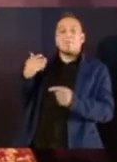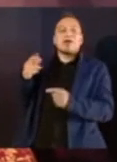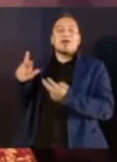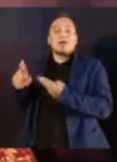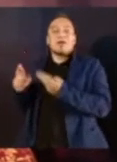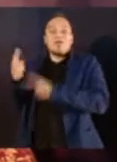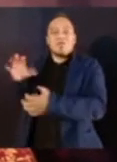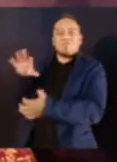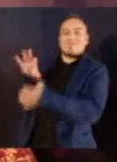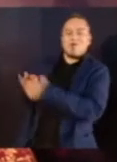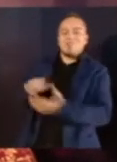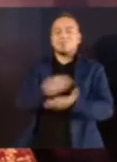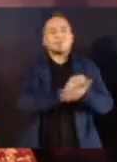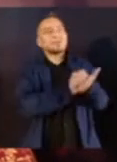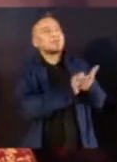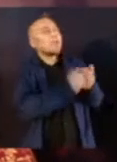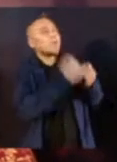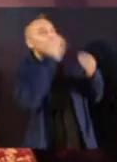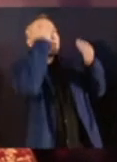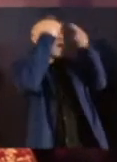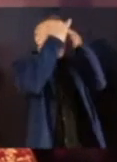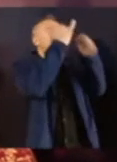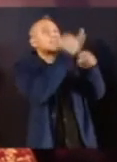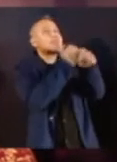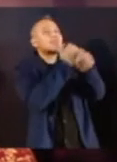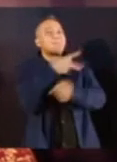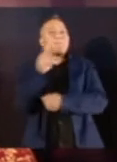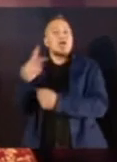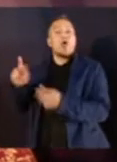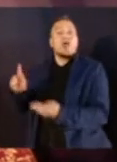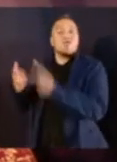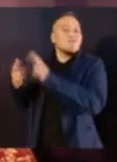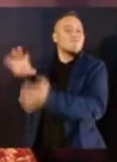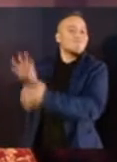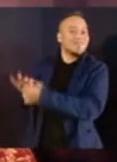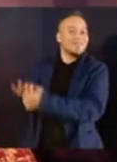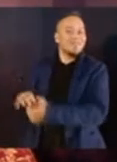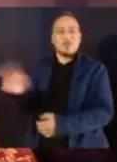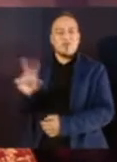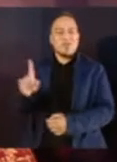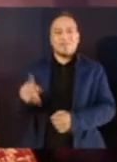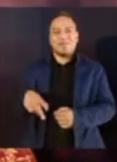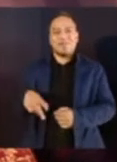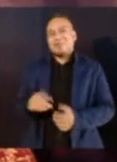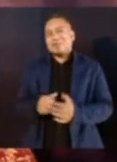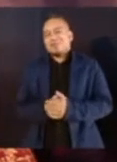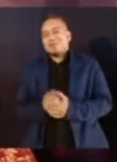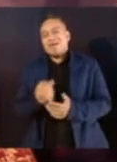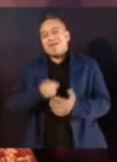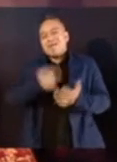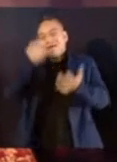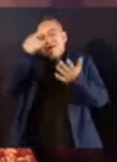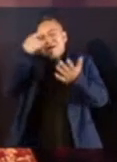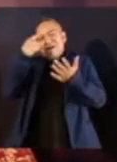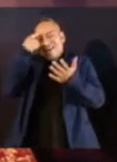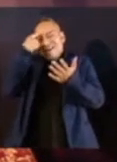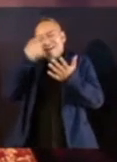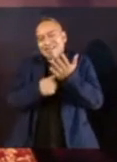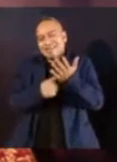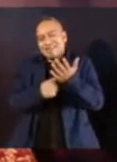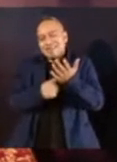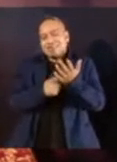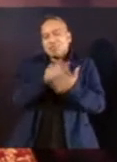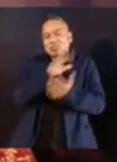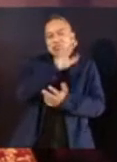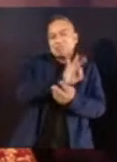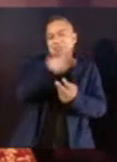en términos generales en el mundo yo creo que se dividen más o menos en un 50 y 50%. Entonces el otro grupo cree todo